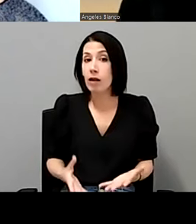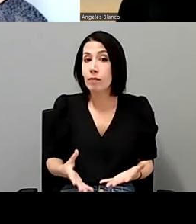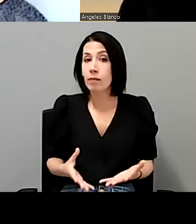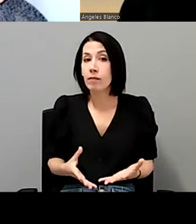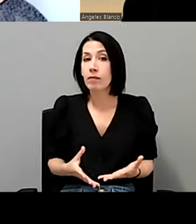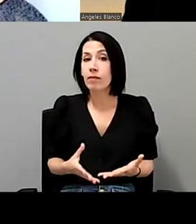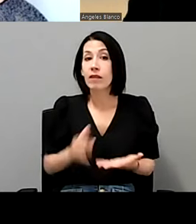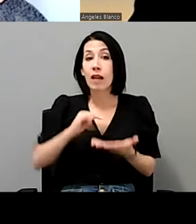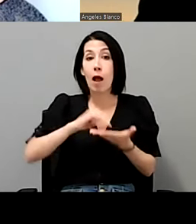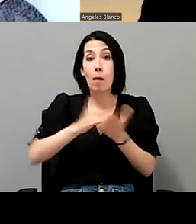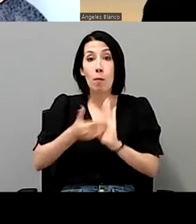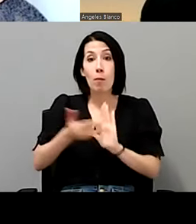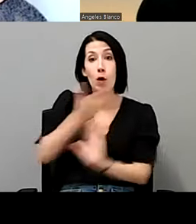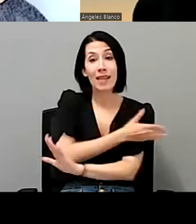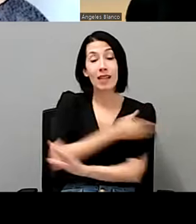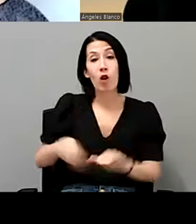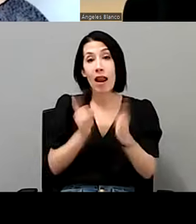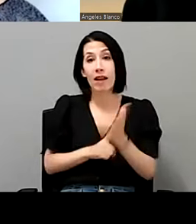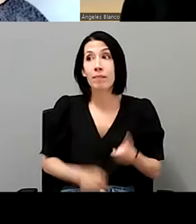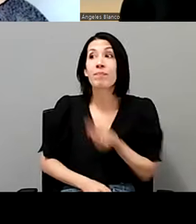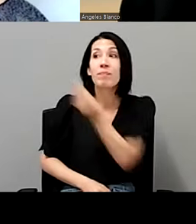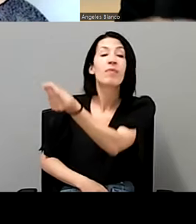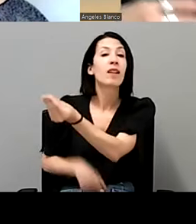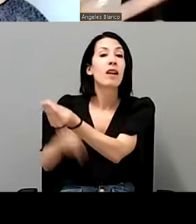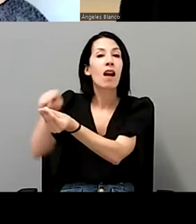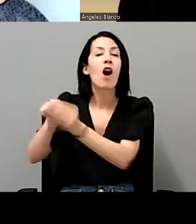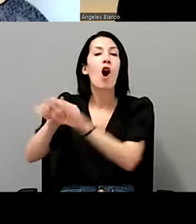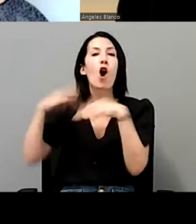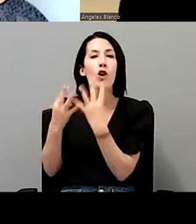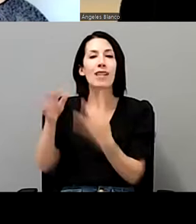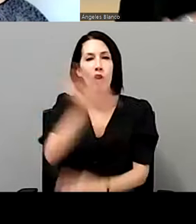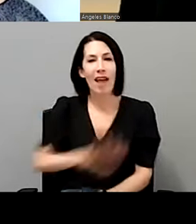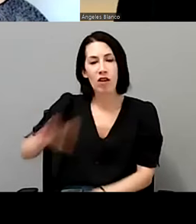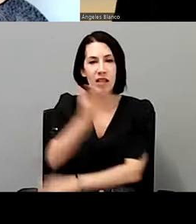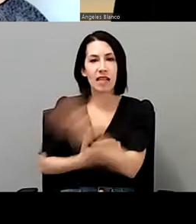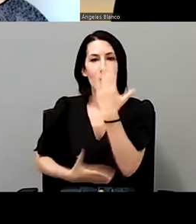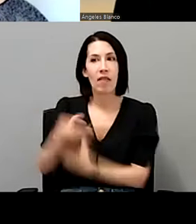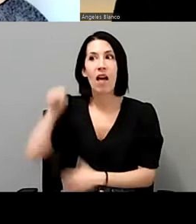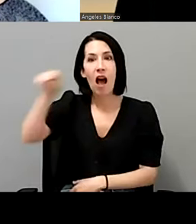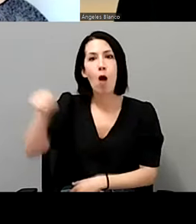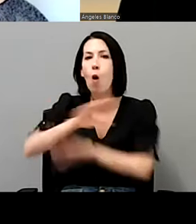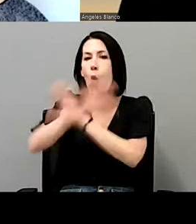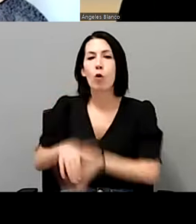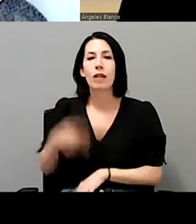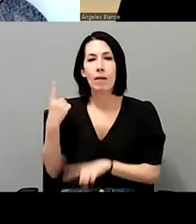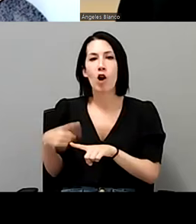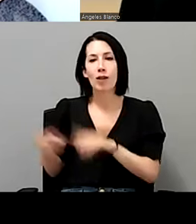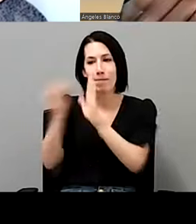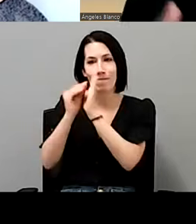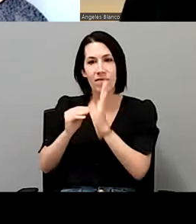anteproyecto ha pasado al Consejo Nacional de Discapacidad. Ahí se van a introducir las últimas aportaciones al